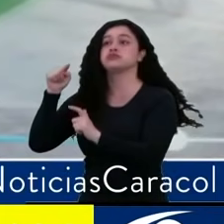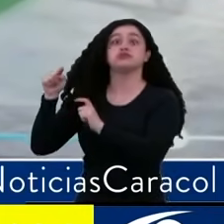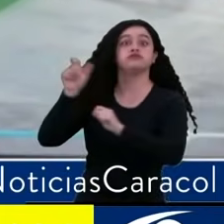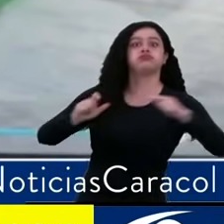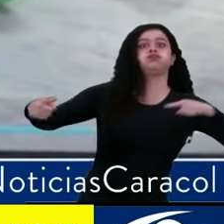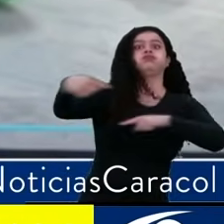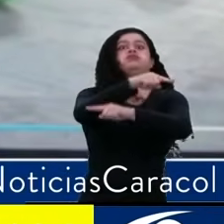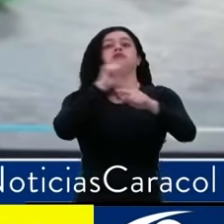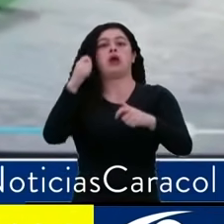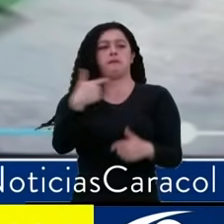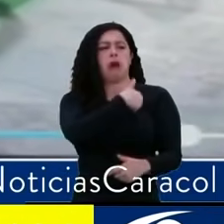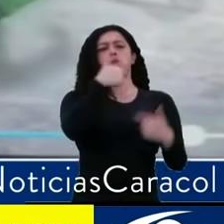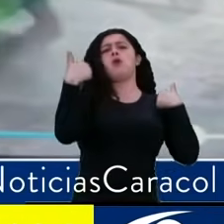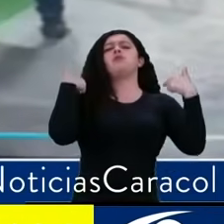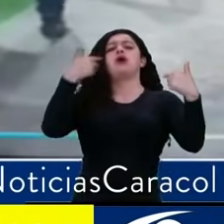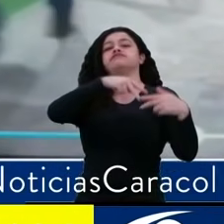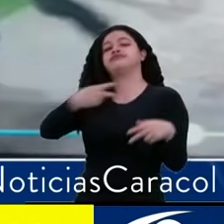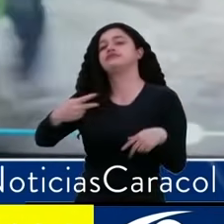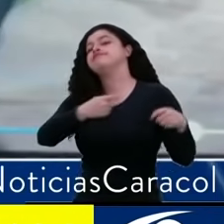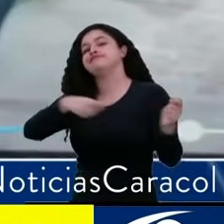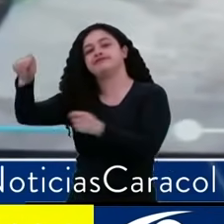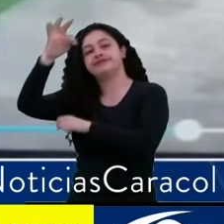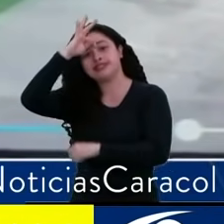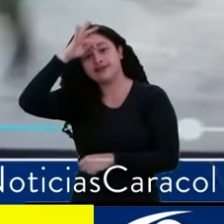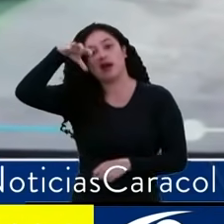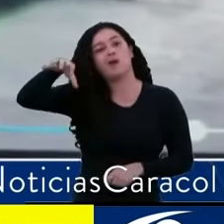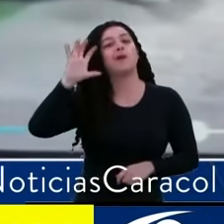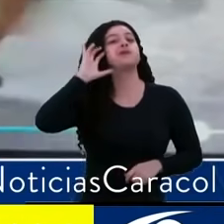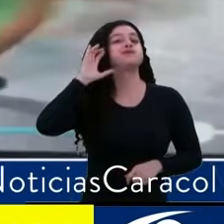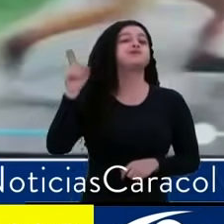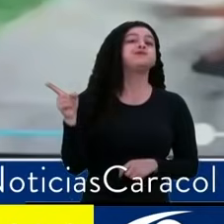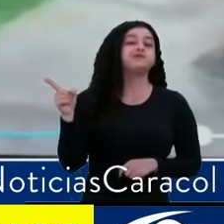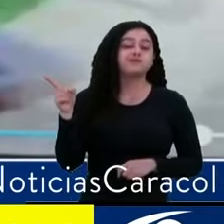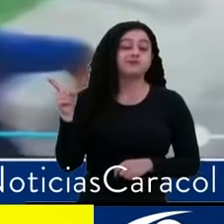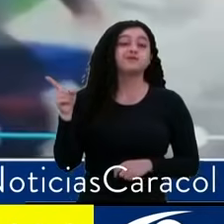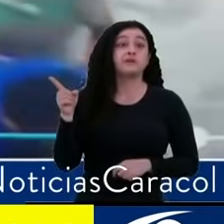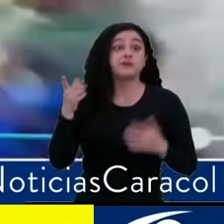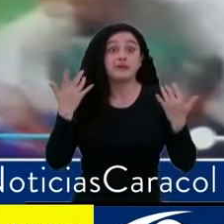en el Hospital Regional del Magdalena Medio. A esta hora las autoridades